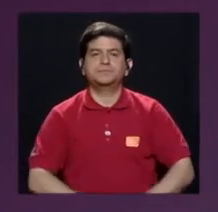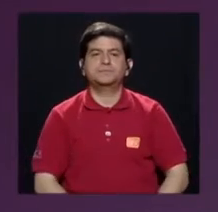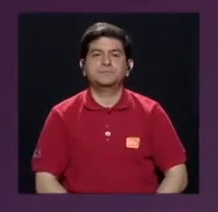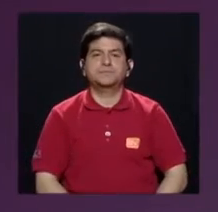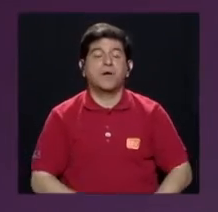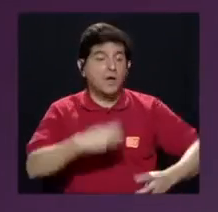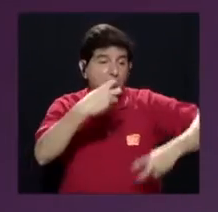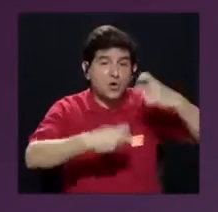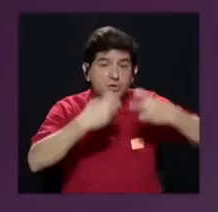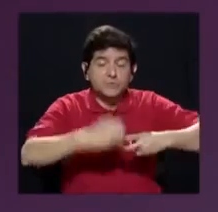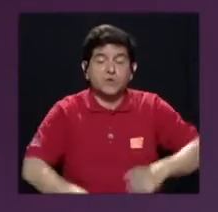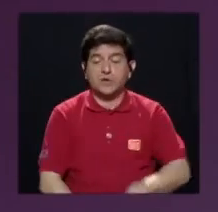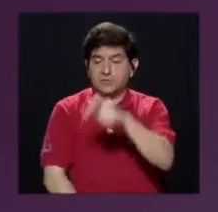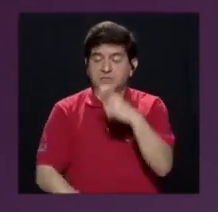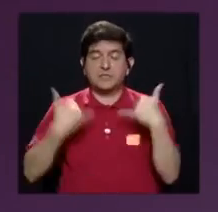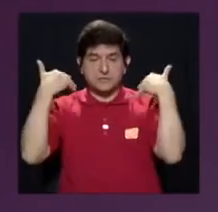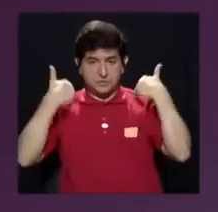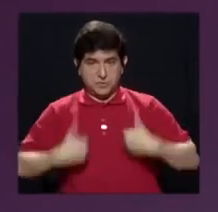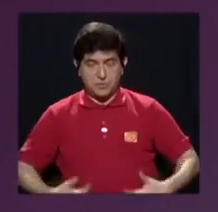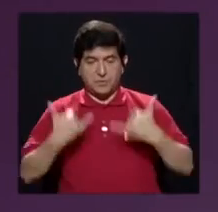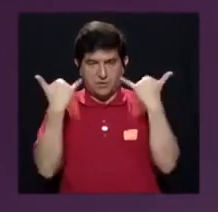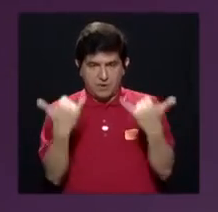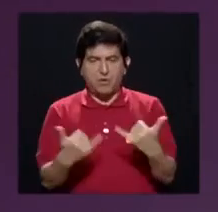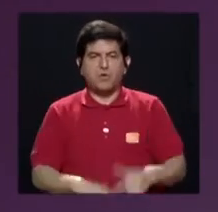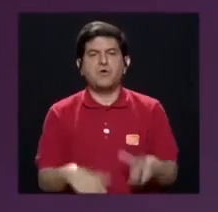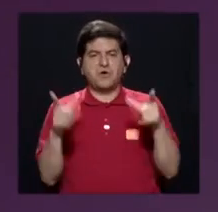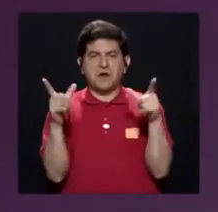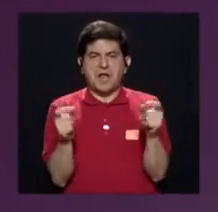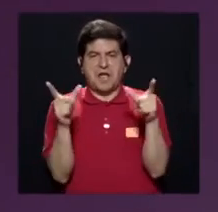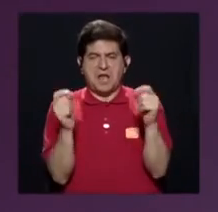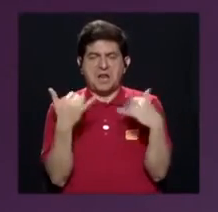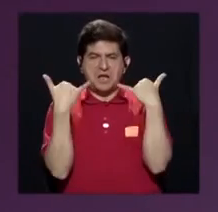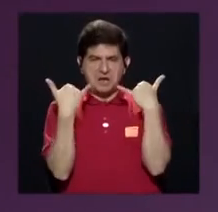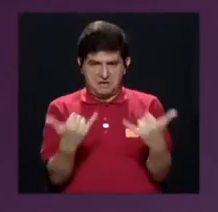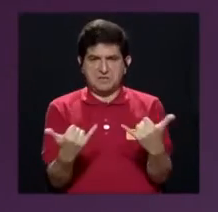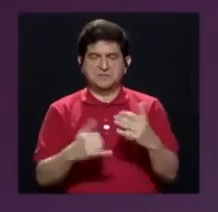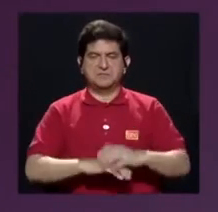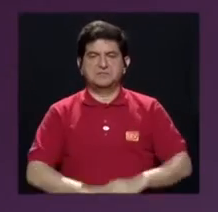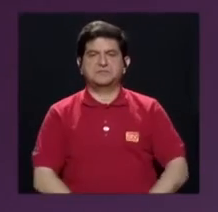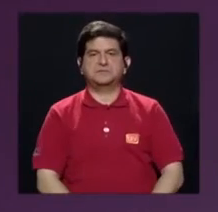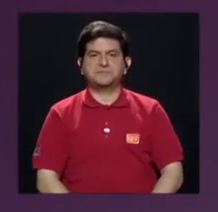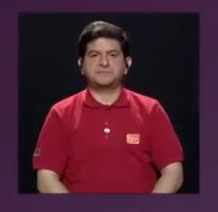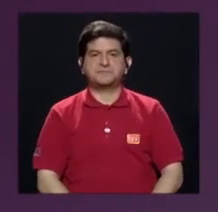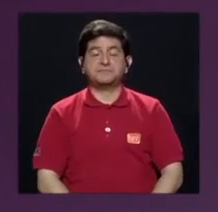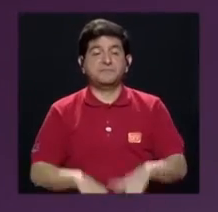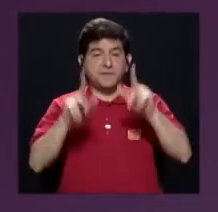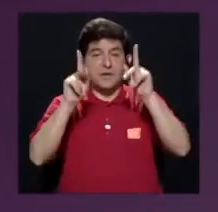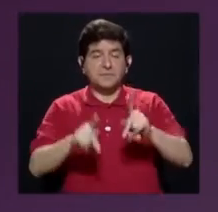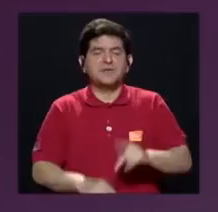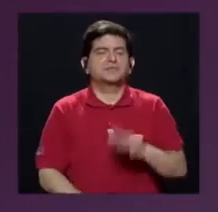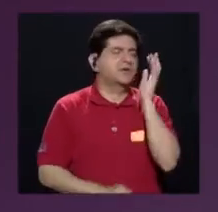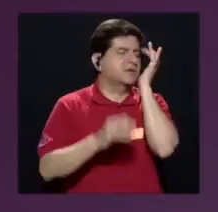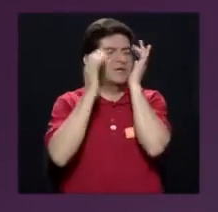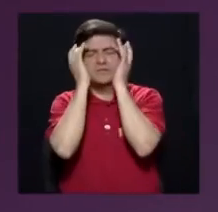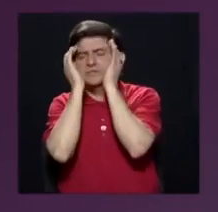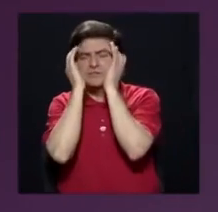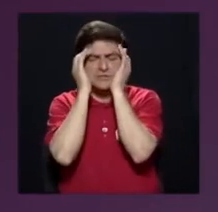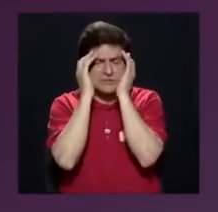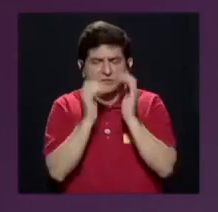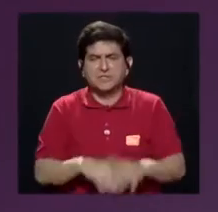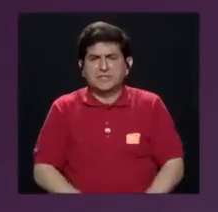parte de los problemas del ser humano actual, por ejemplo, la cantidad de cáncer que hay hoy en día, la gente en angustia, en